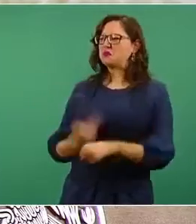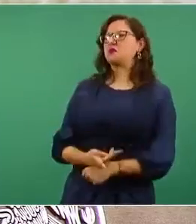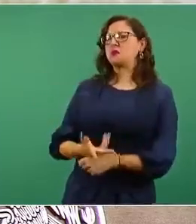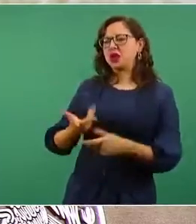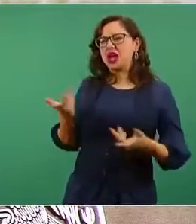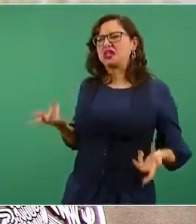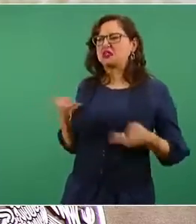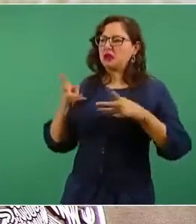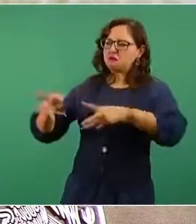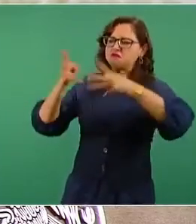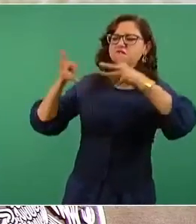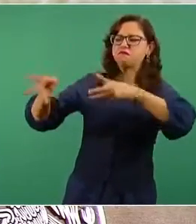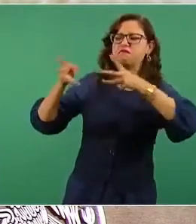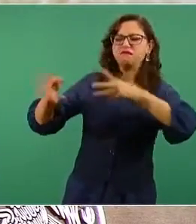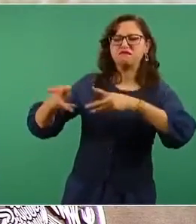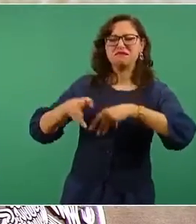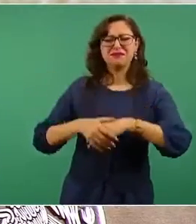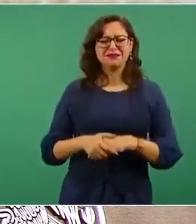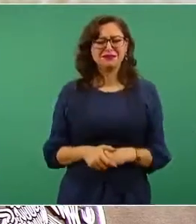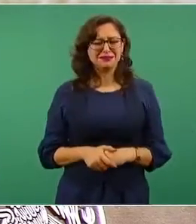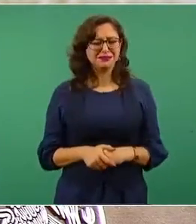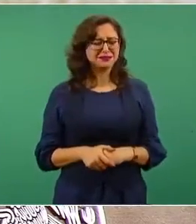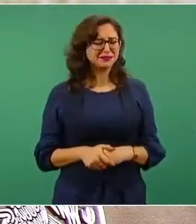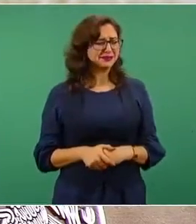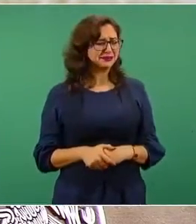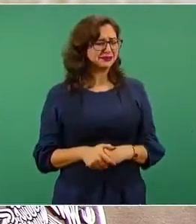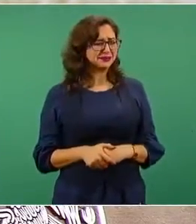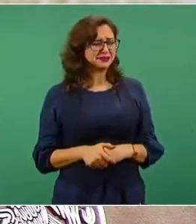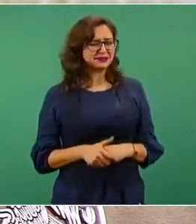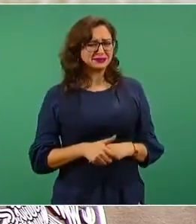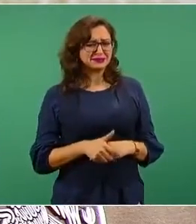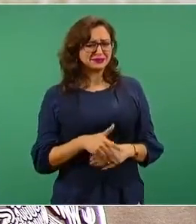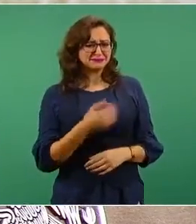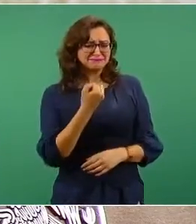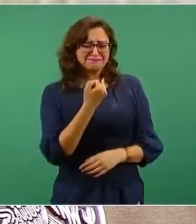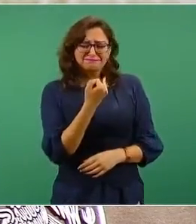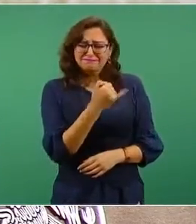cosas completamente fuera pues de